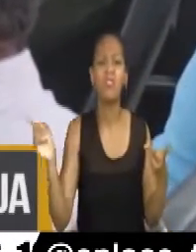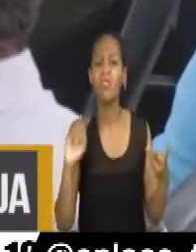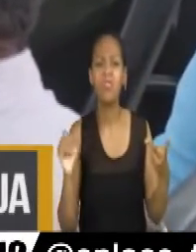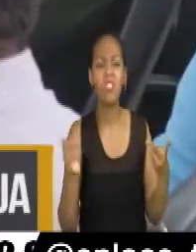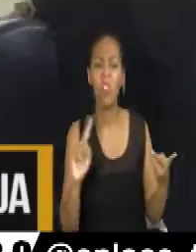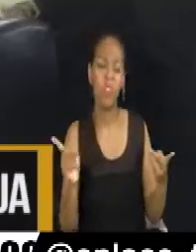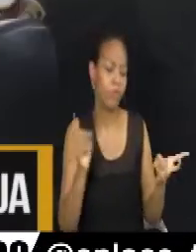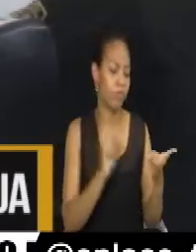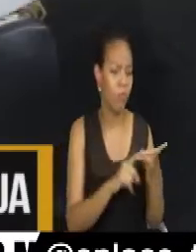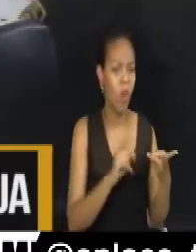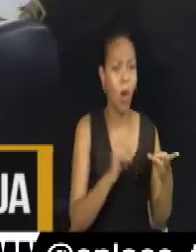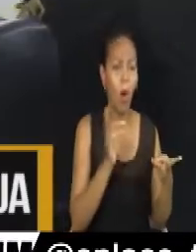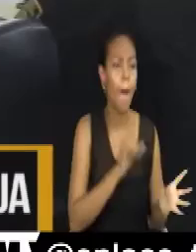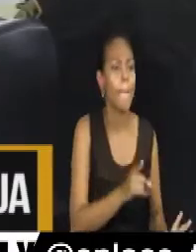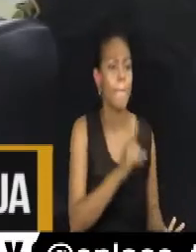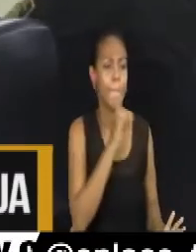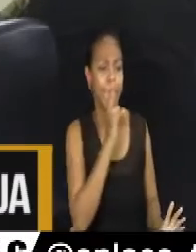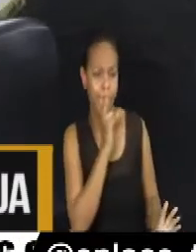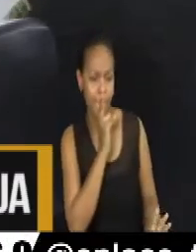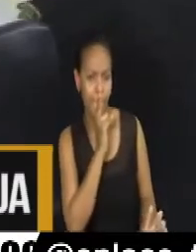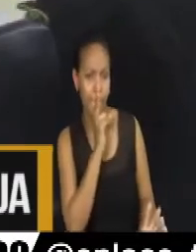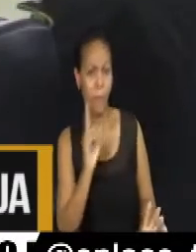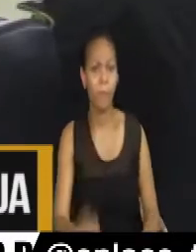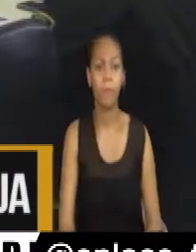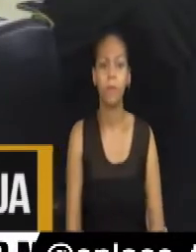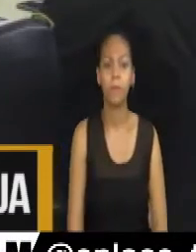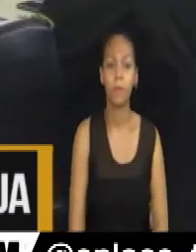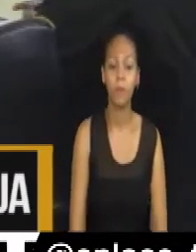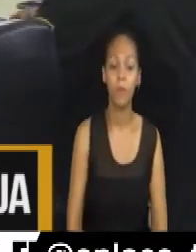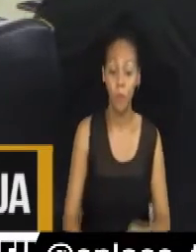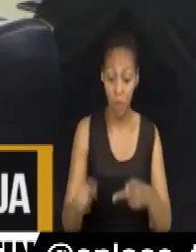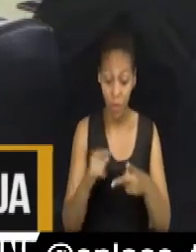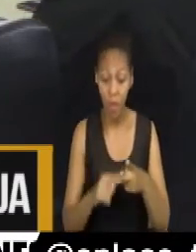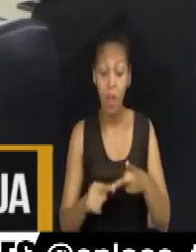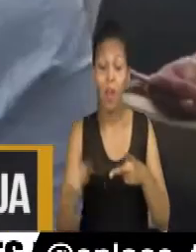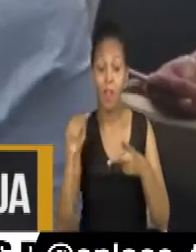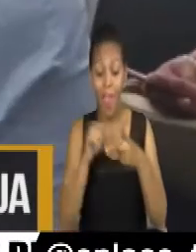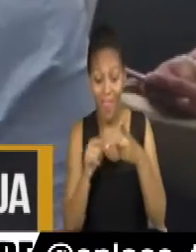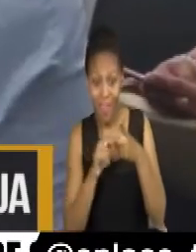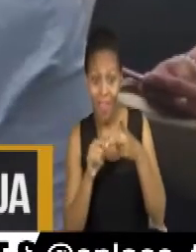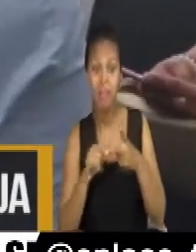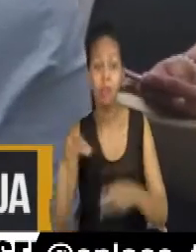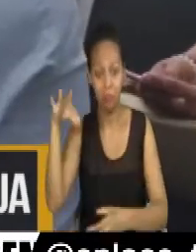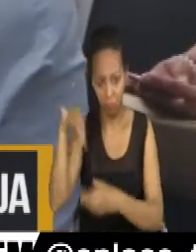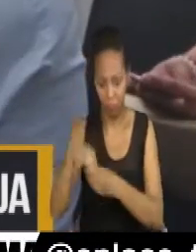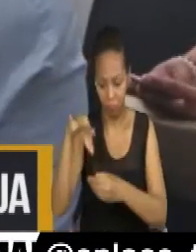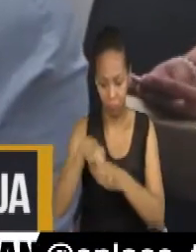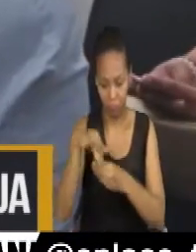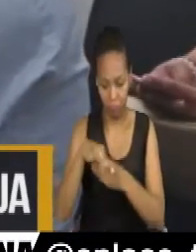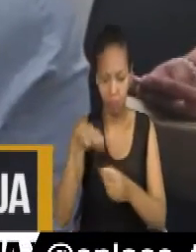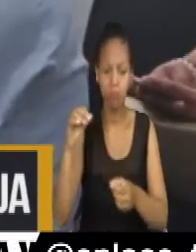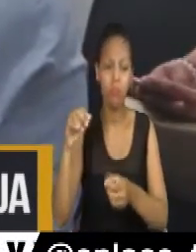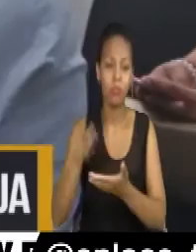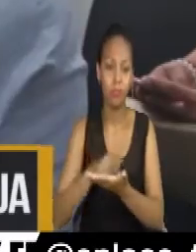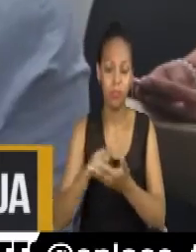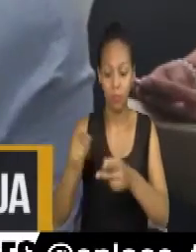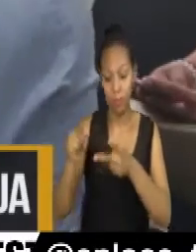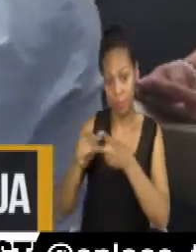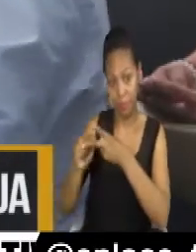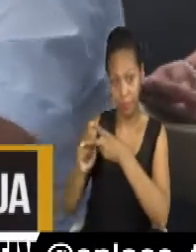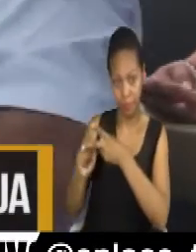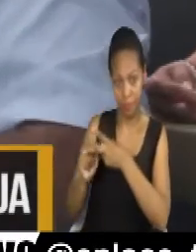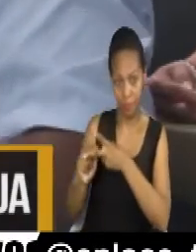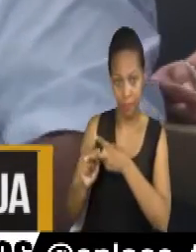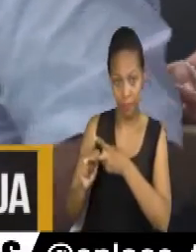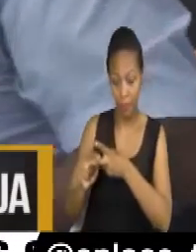de participación ciudadana, es decir, una semana antes a la jornada de elección. Con base a lo anterior y de acuerdo a los lineamientos de